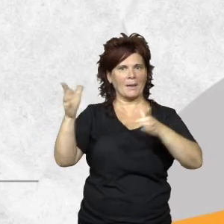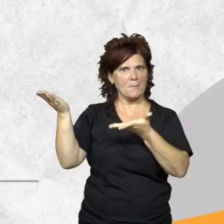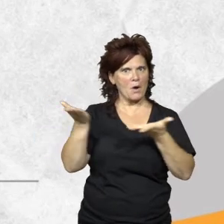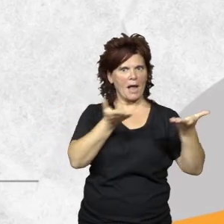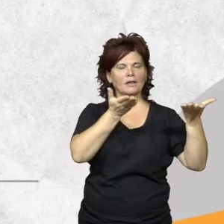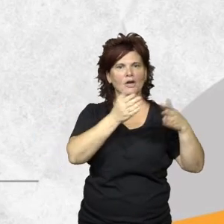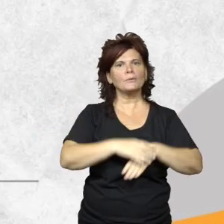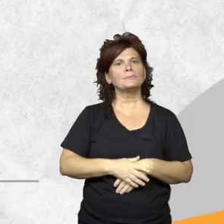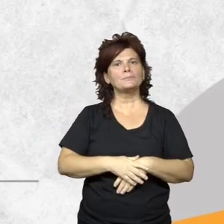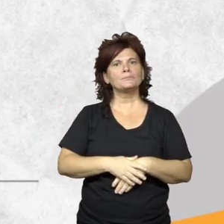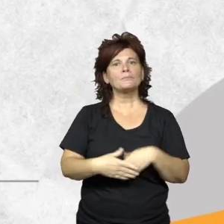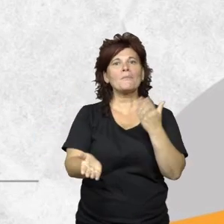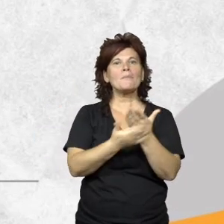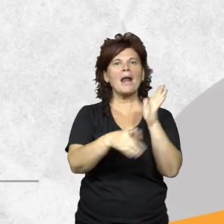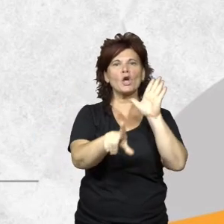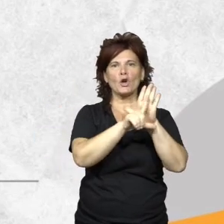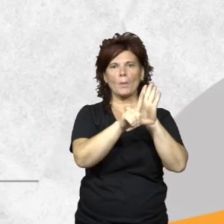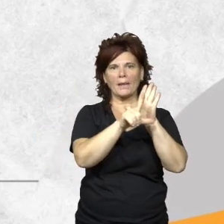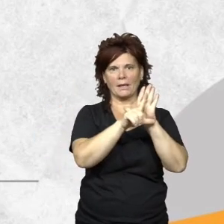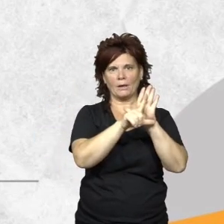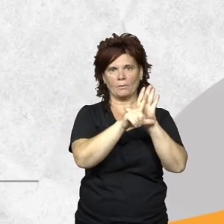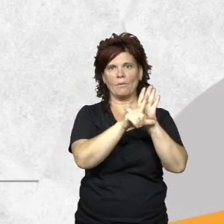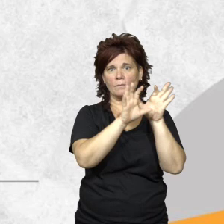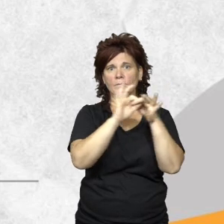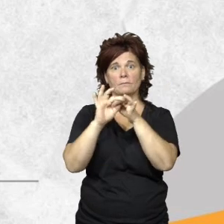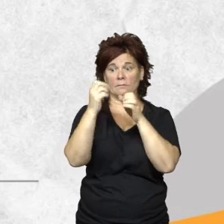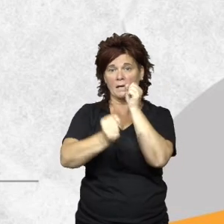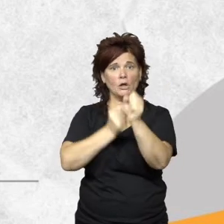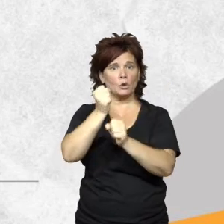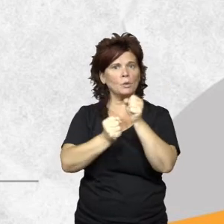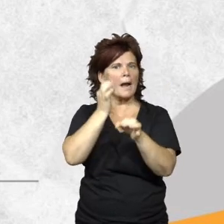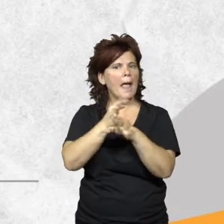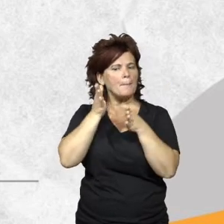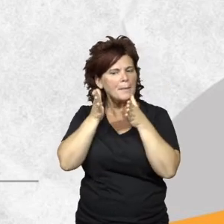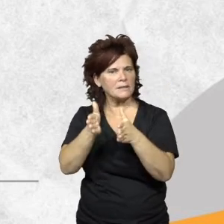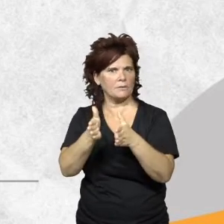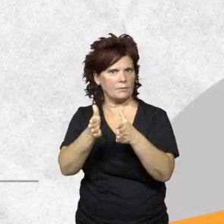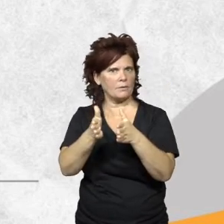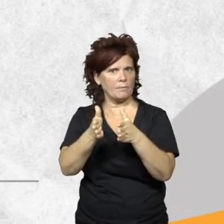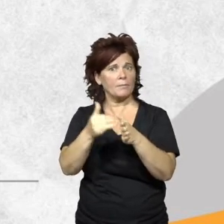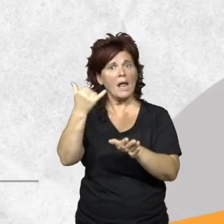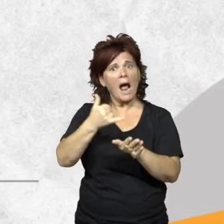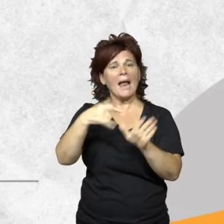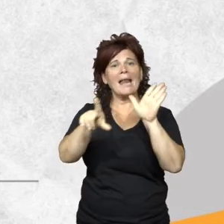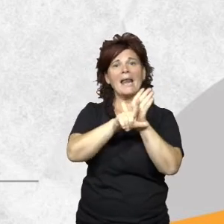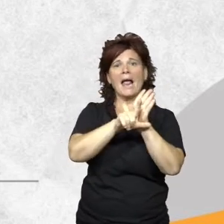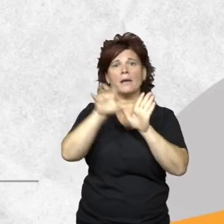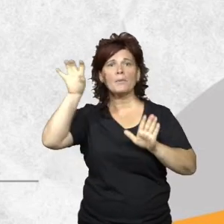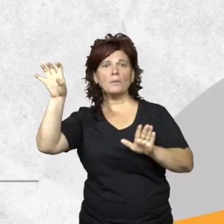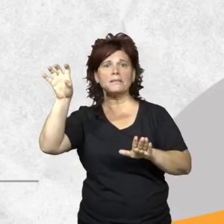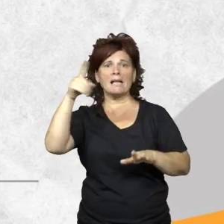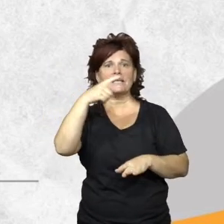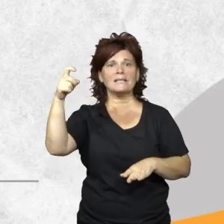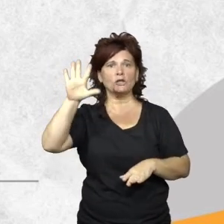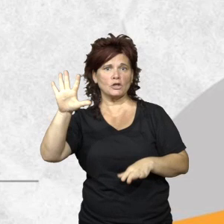El marco normativo para las industrias específicamente, tenemos la Ley Provincial 105